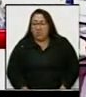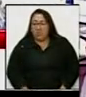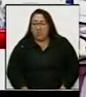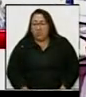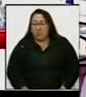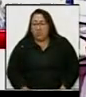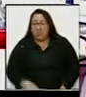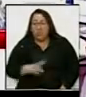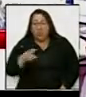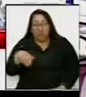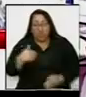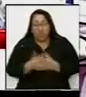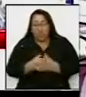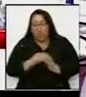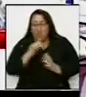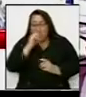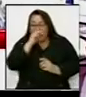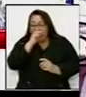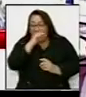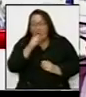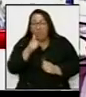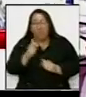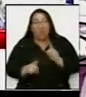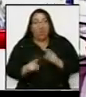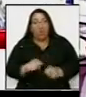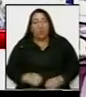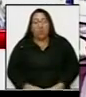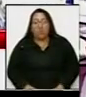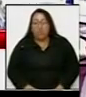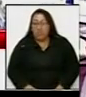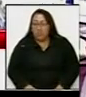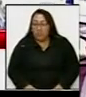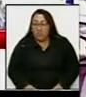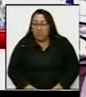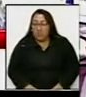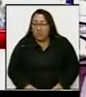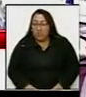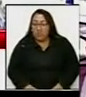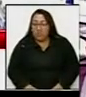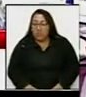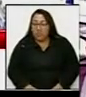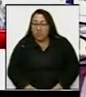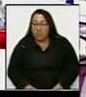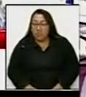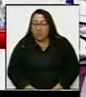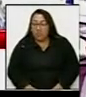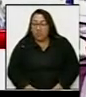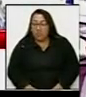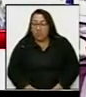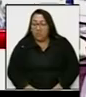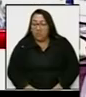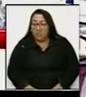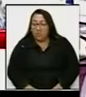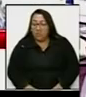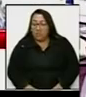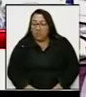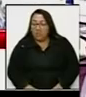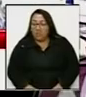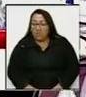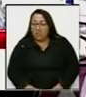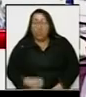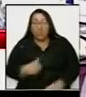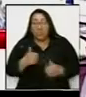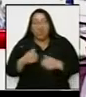¿no? Hay jueces y fiscales excelentes. Pero tenemos que hacer un esfuerzo, presidenta, en no sacar por el apuro una